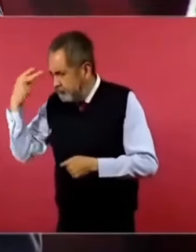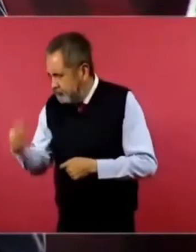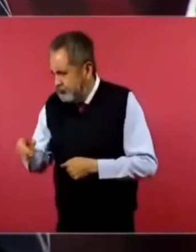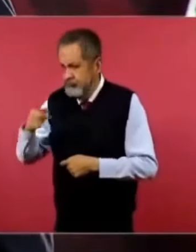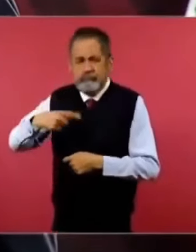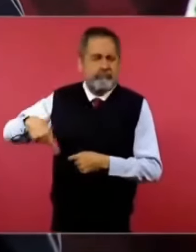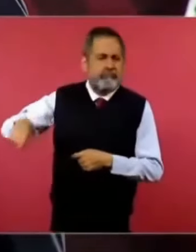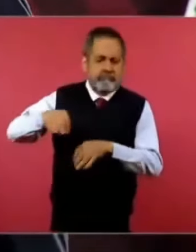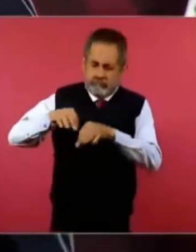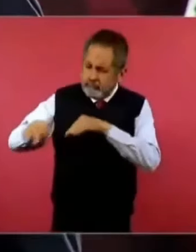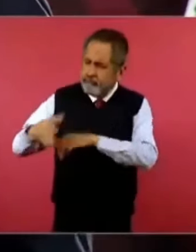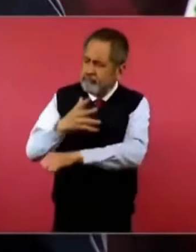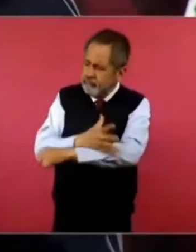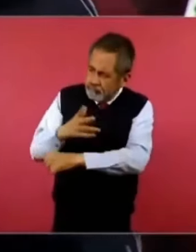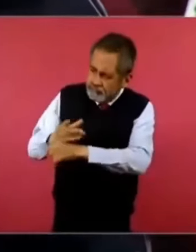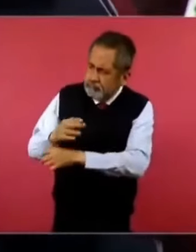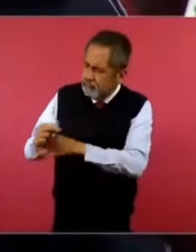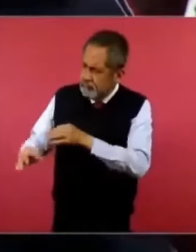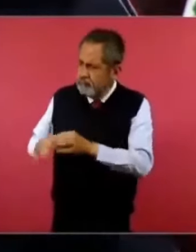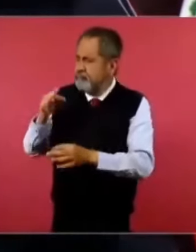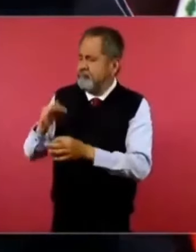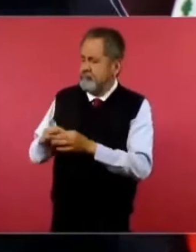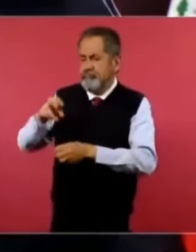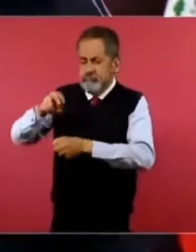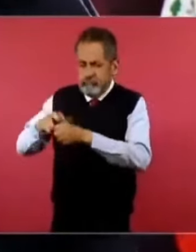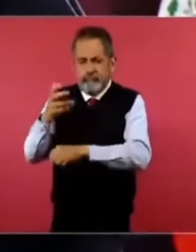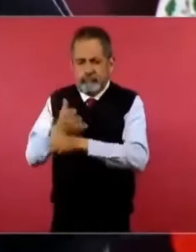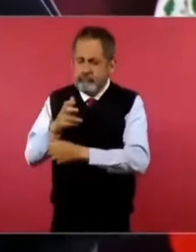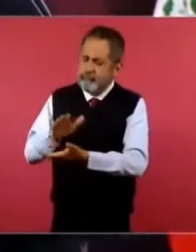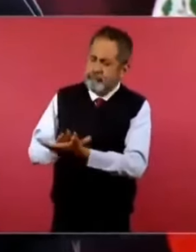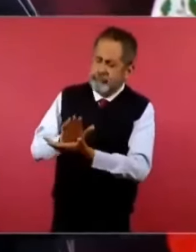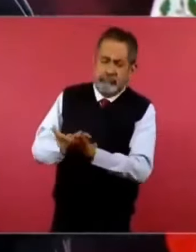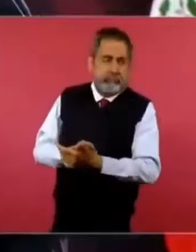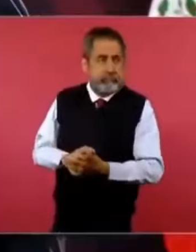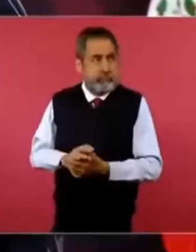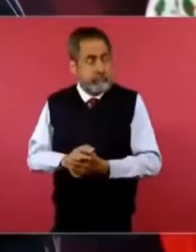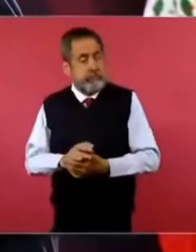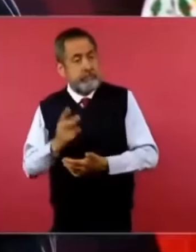trabajan honradamente en Estados Unidos